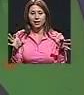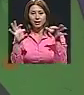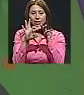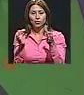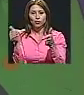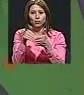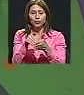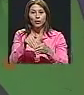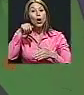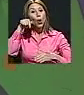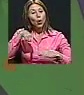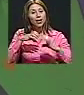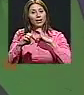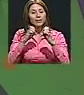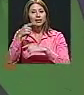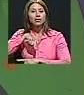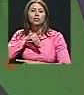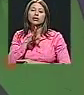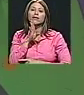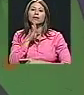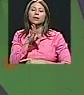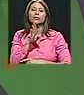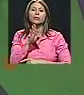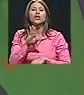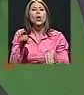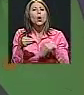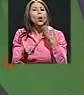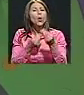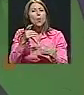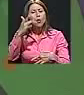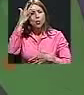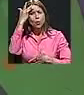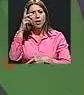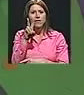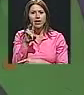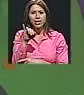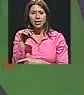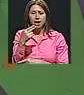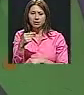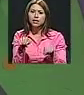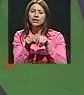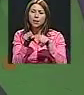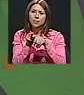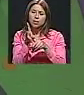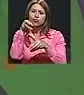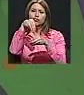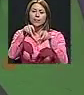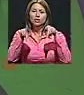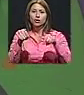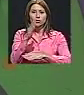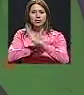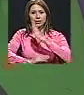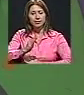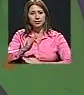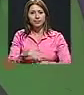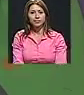en la sección de entrevistas estaremos hablando cómo el VIH también forma parte de la vida de las personas con